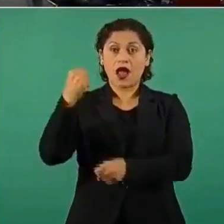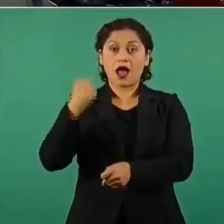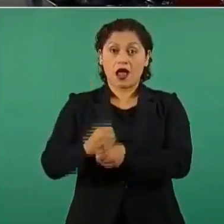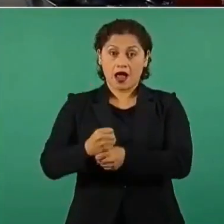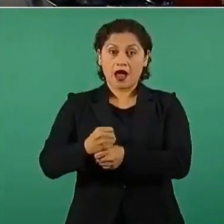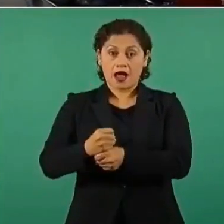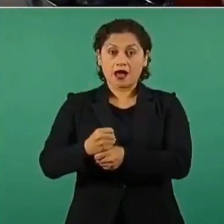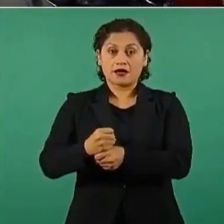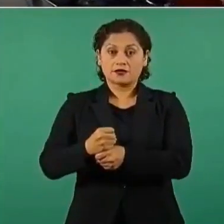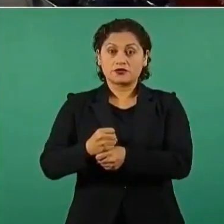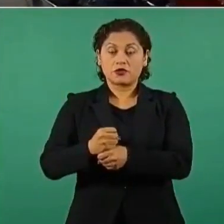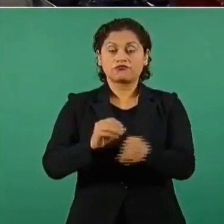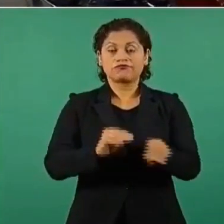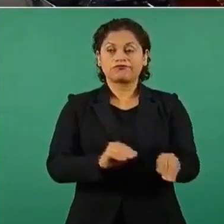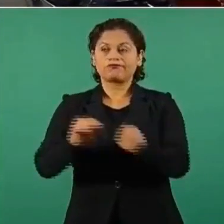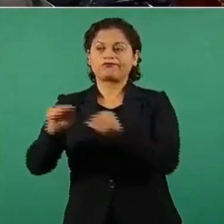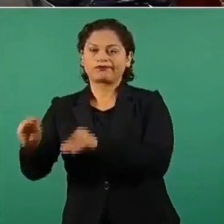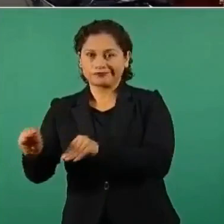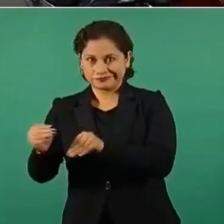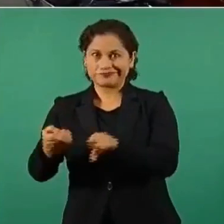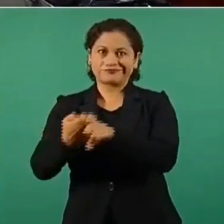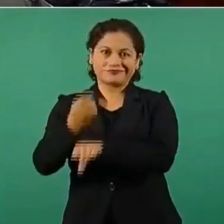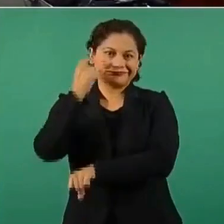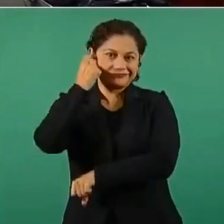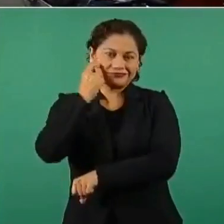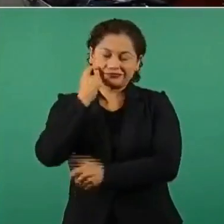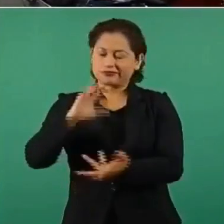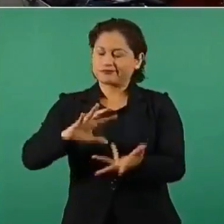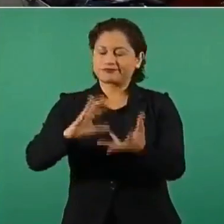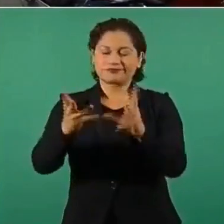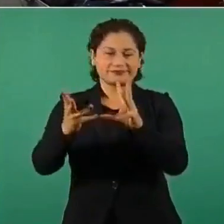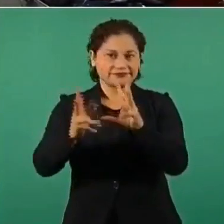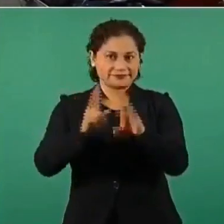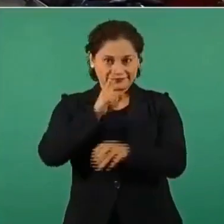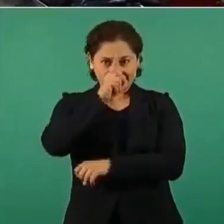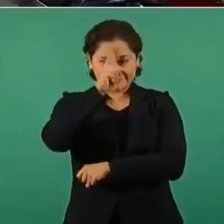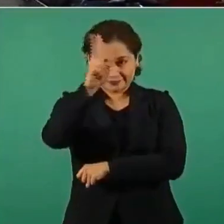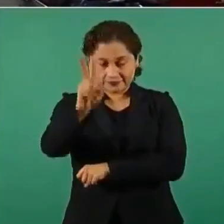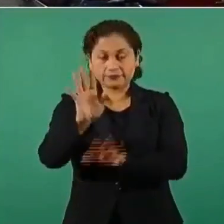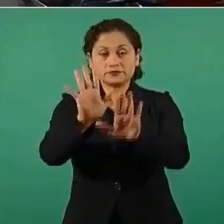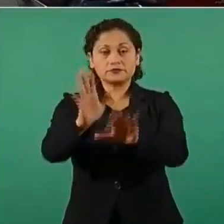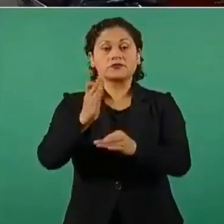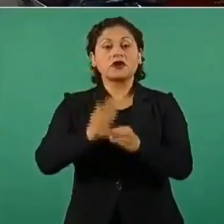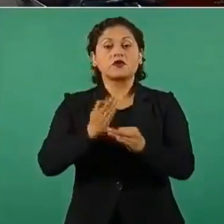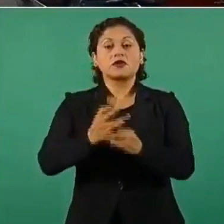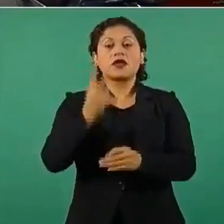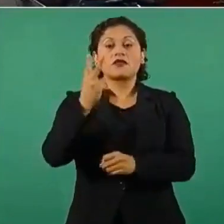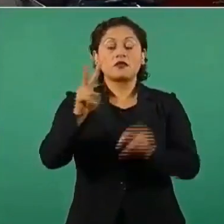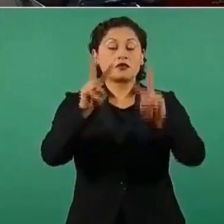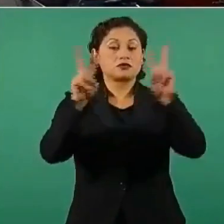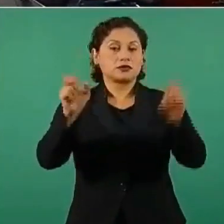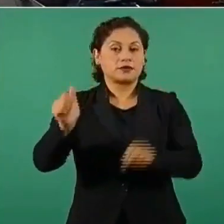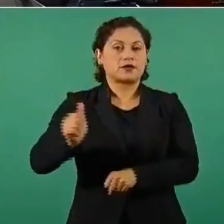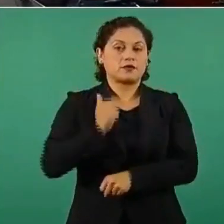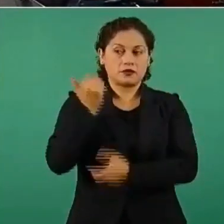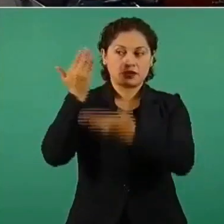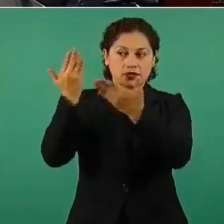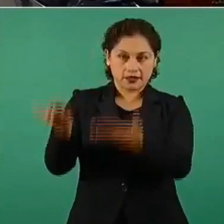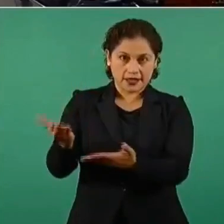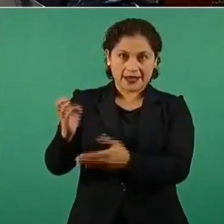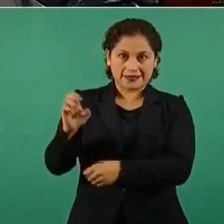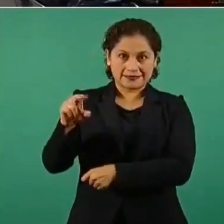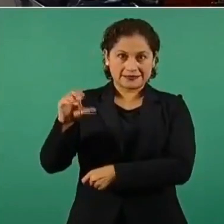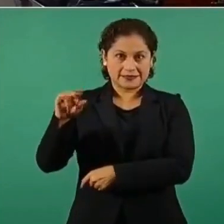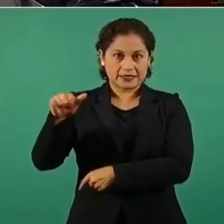la violencia que se vive en el estado de Guerrero. Dos temas, aprovechando que está el subsecretario Alejandro Encinas, el tema educativo y el tema